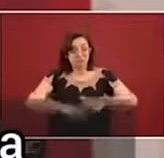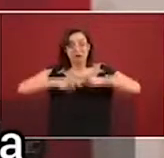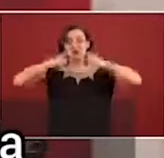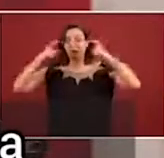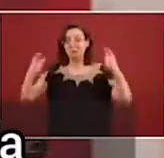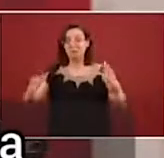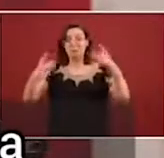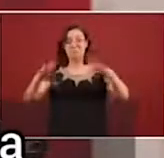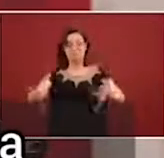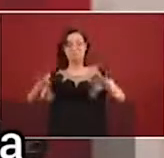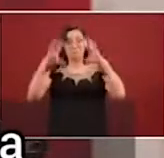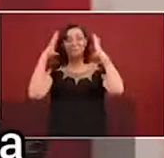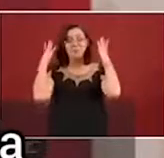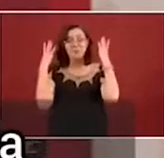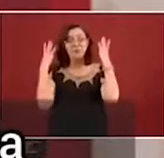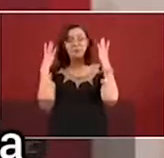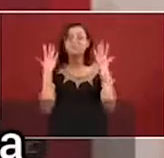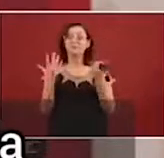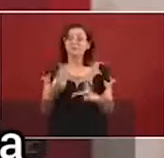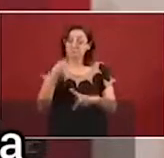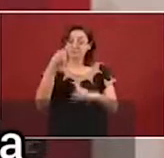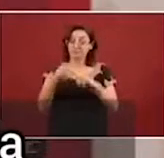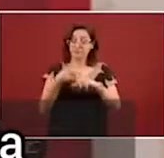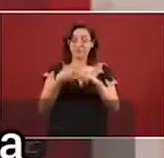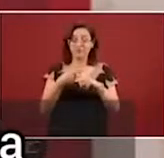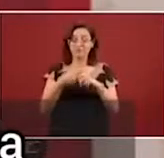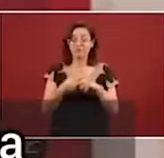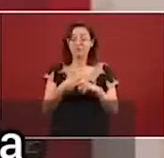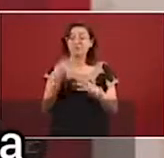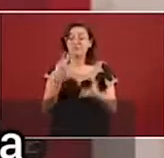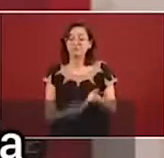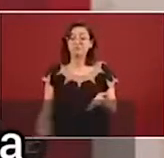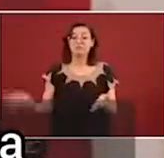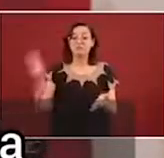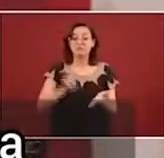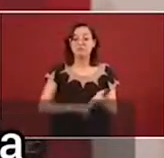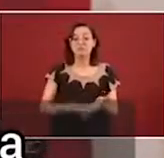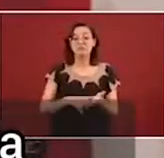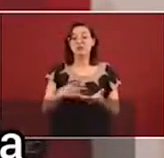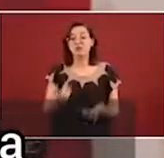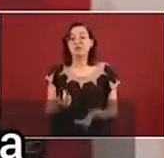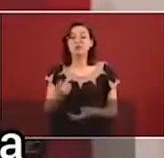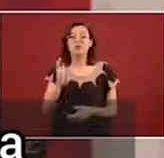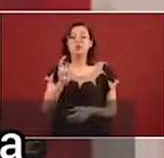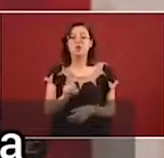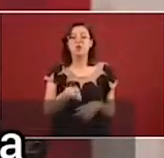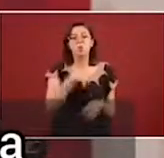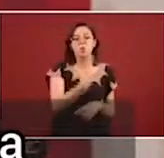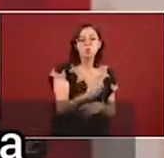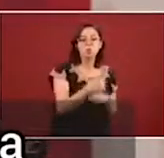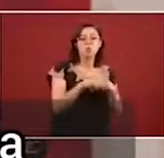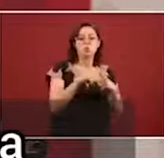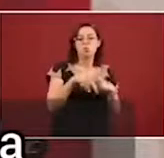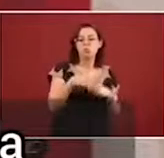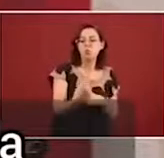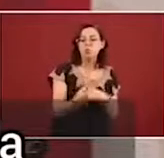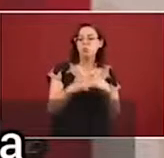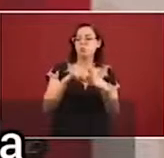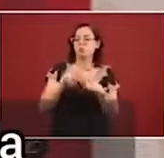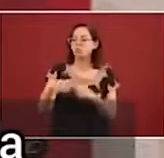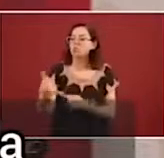es un technical ismo matemático para referirnos que esto no aumenta de un caso en un caso en un